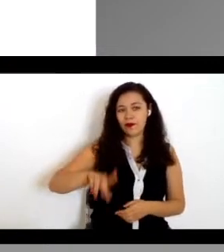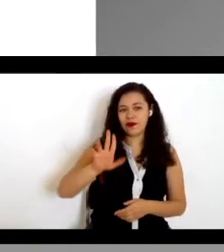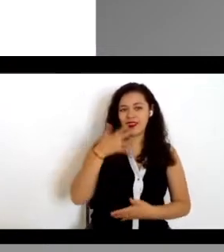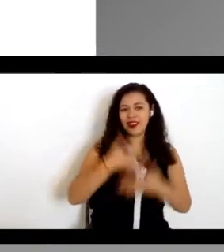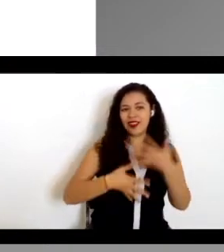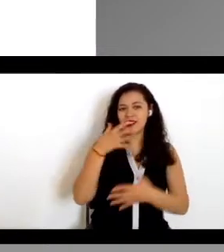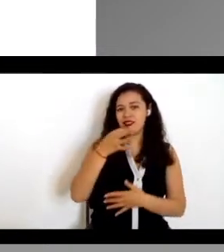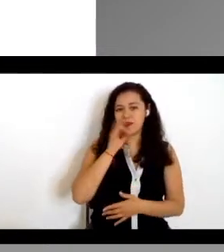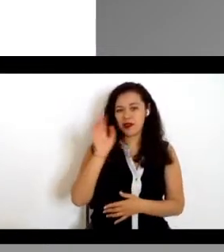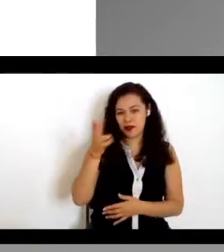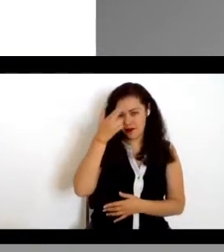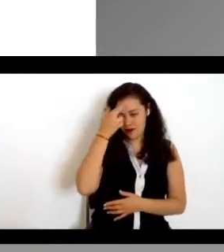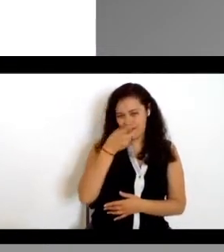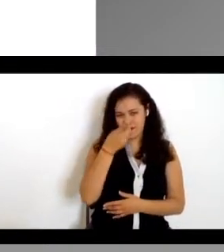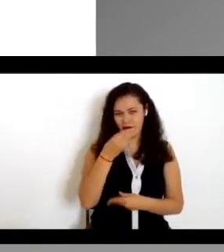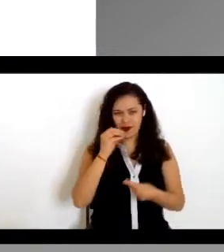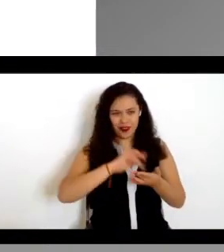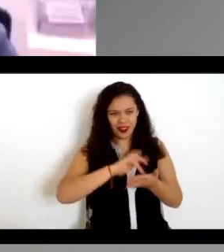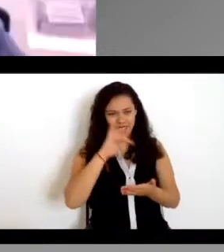minutos. Muchas gracias.